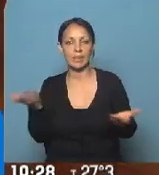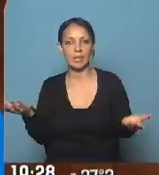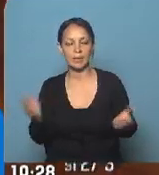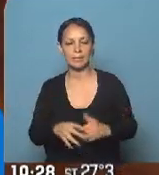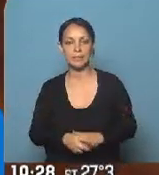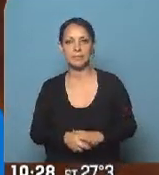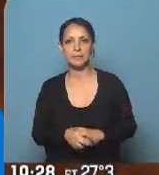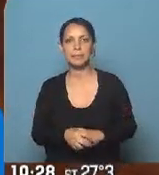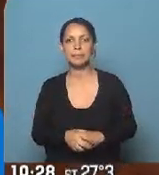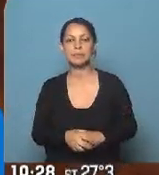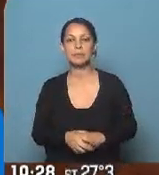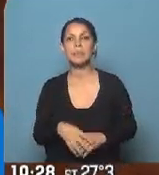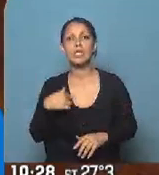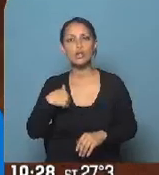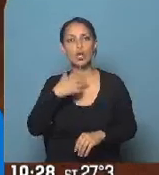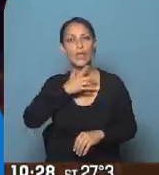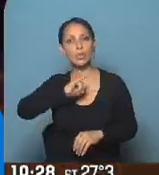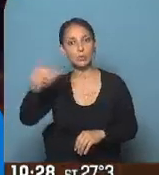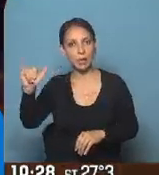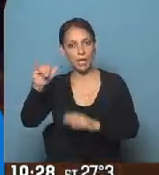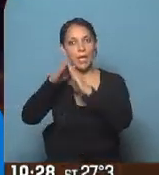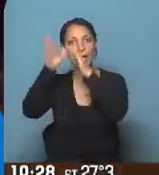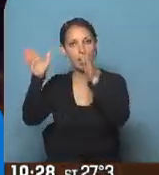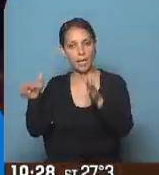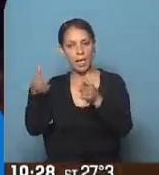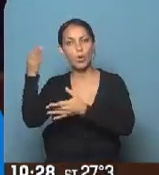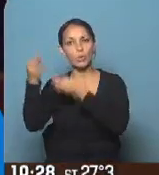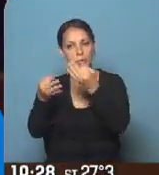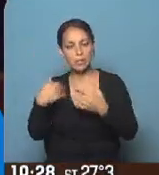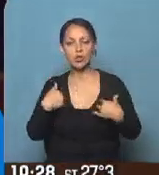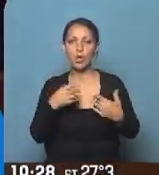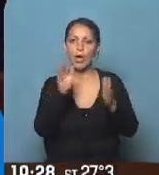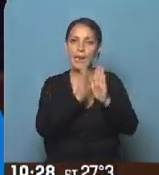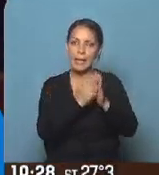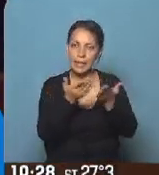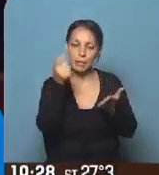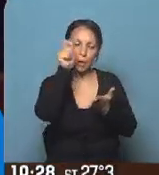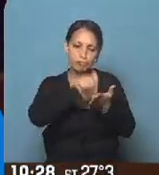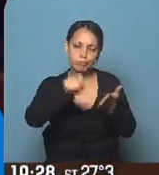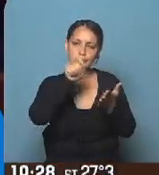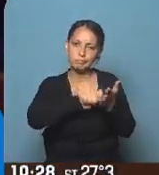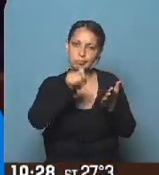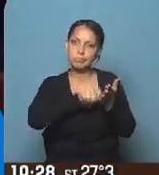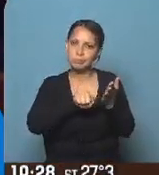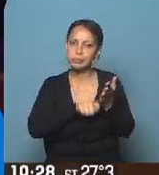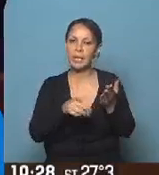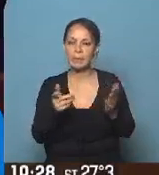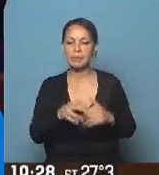Bueno, el dinero yo lo denuncié en la justicia, lo escribí en libros, lo expliqué. La corrupción tiene como